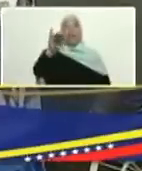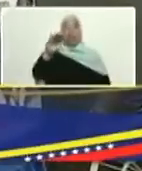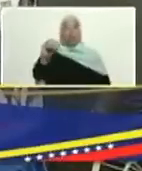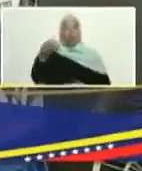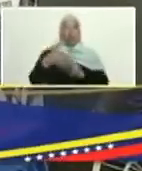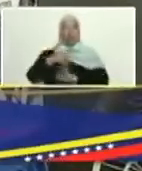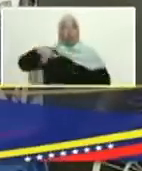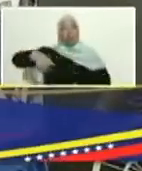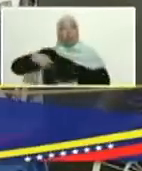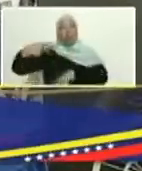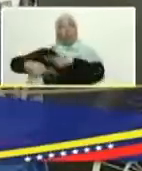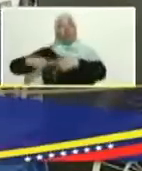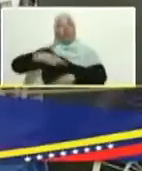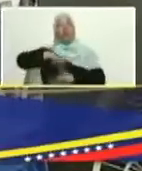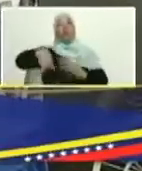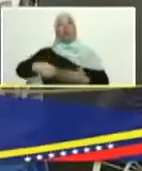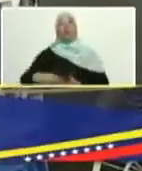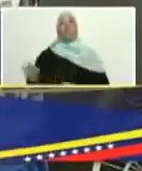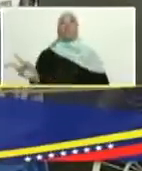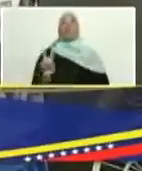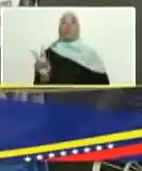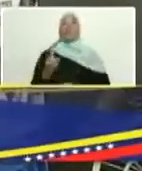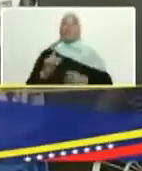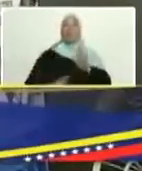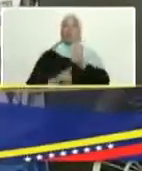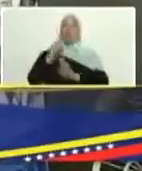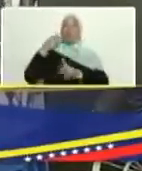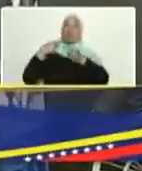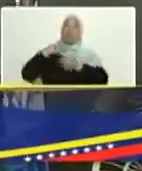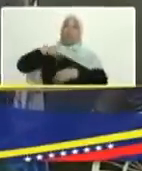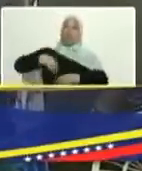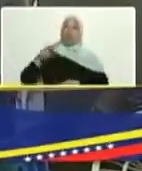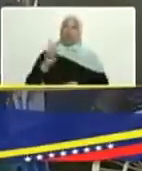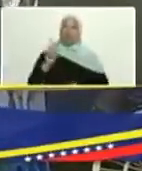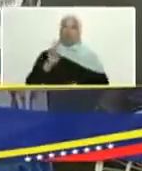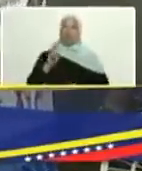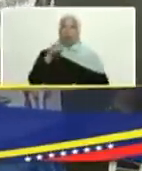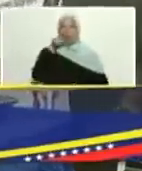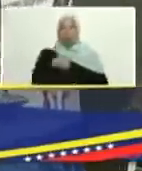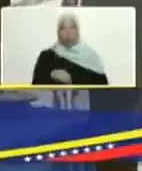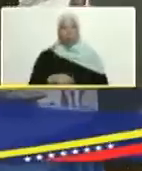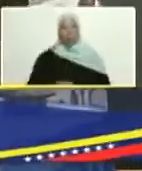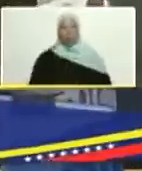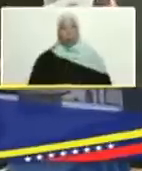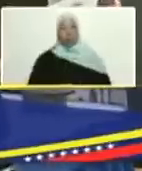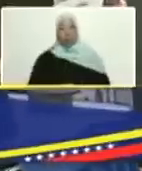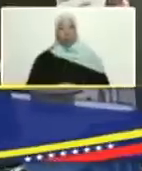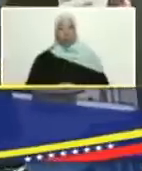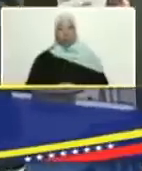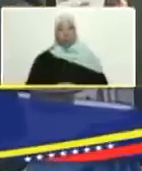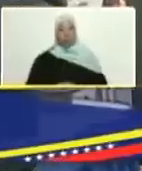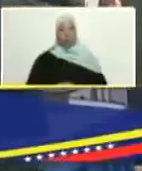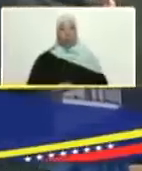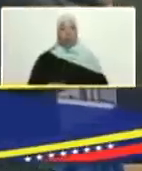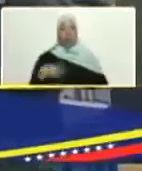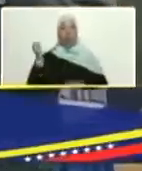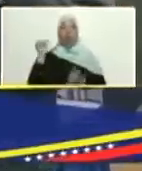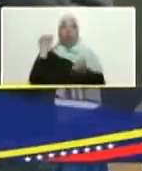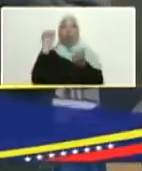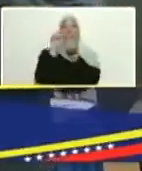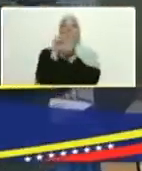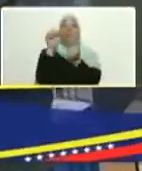que produciendo es que vamos a lograr el levantamiento económico de nuestro país. También le muestro la piedra